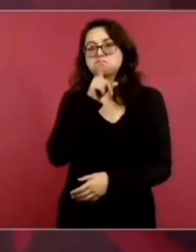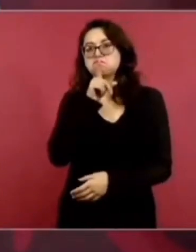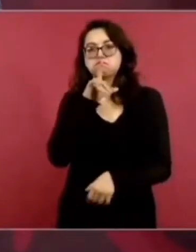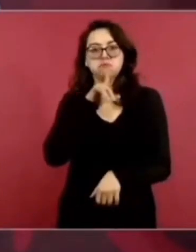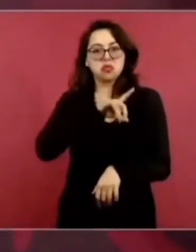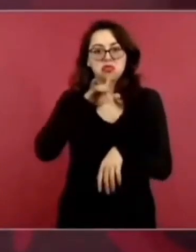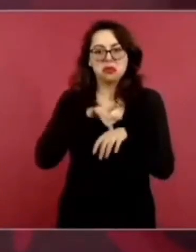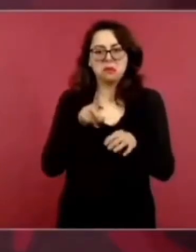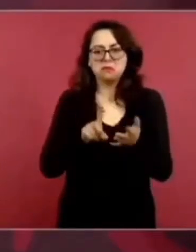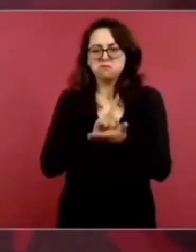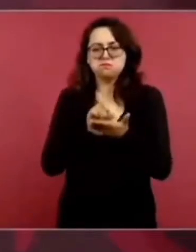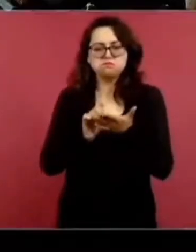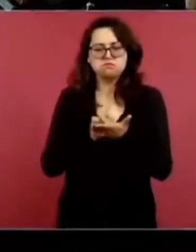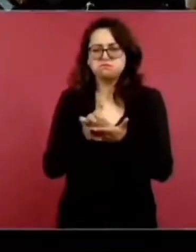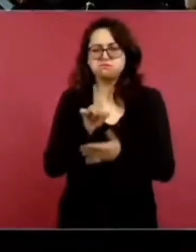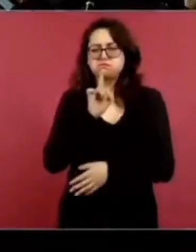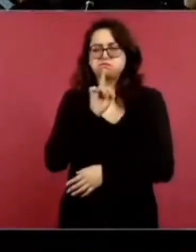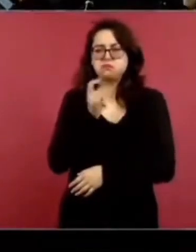pero